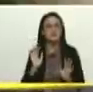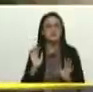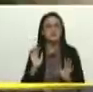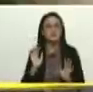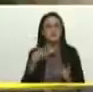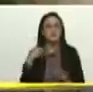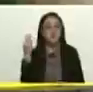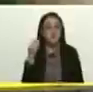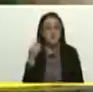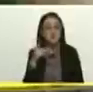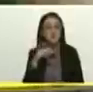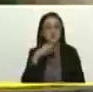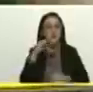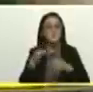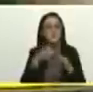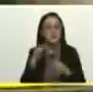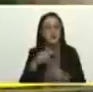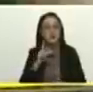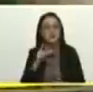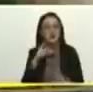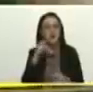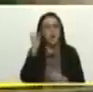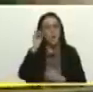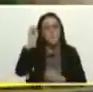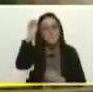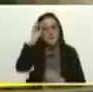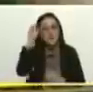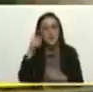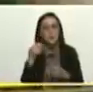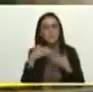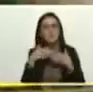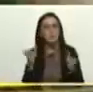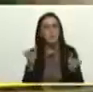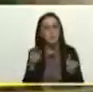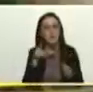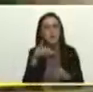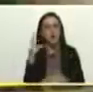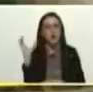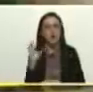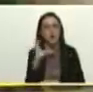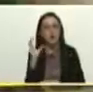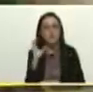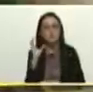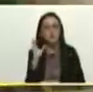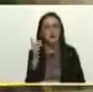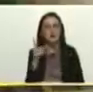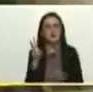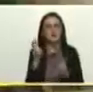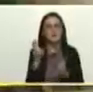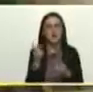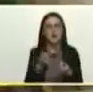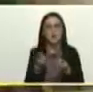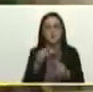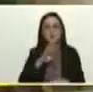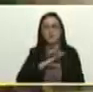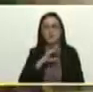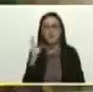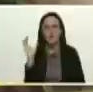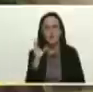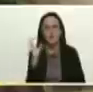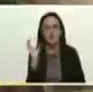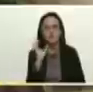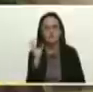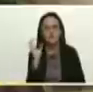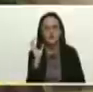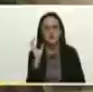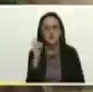Pienso que hay que explicarlo muy bien a la opinión pública colombiana, a los actores económicos de Colombia